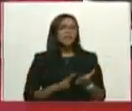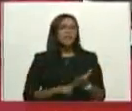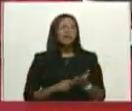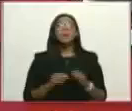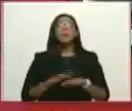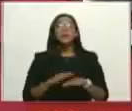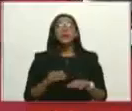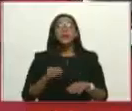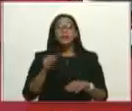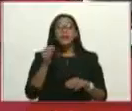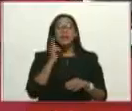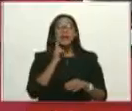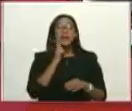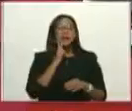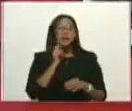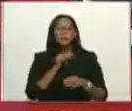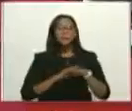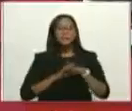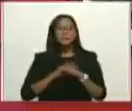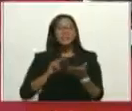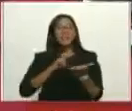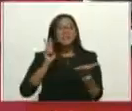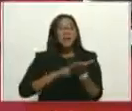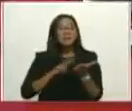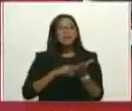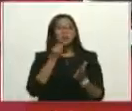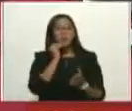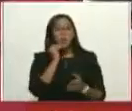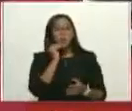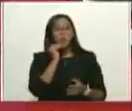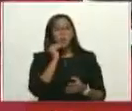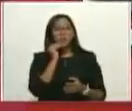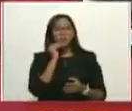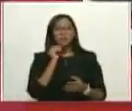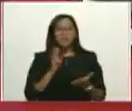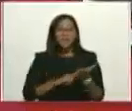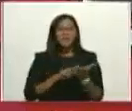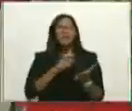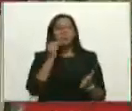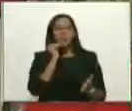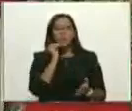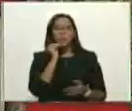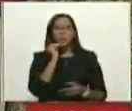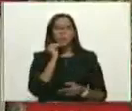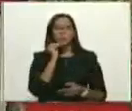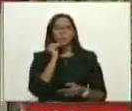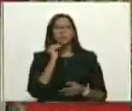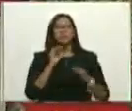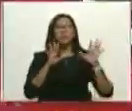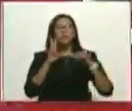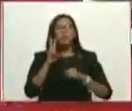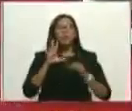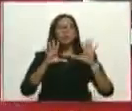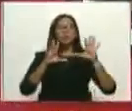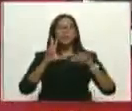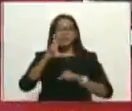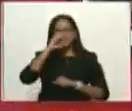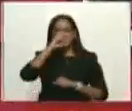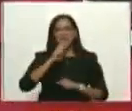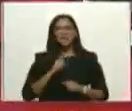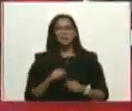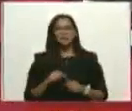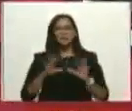muchacho, Blanca Ecao, querida compañera, la realidad de un joven de 12, 14, 16